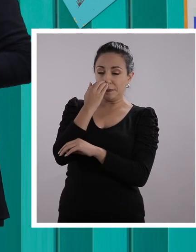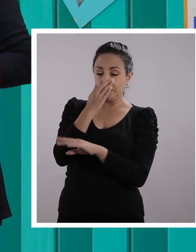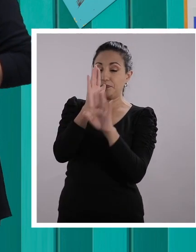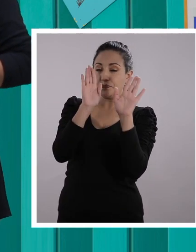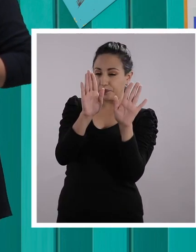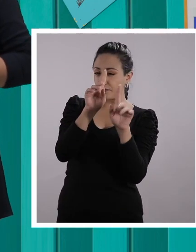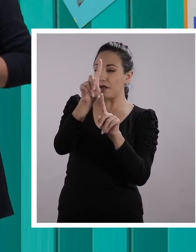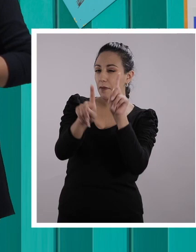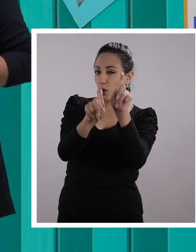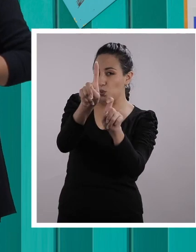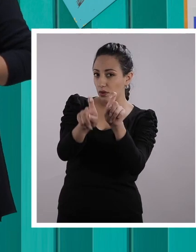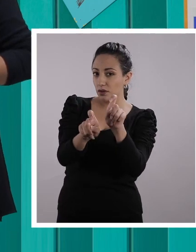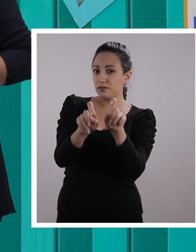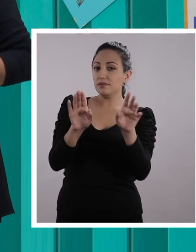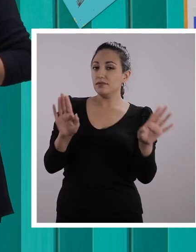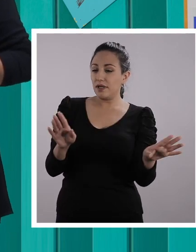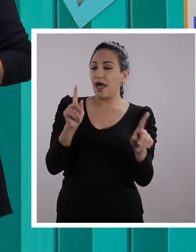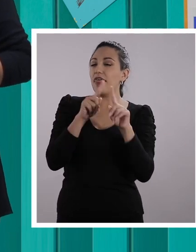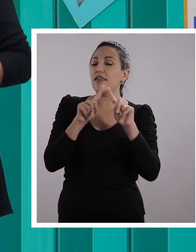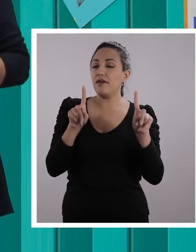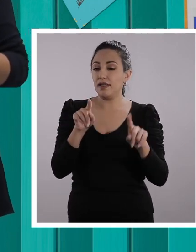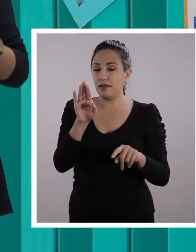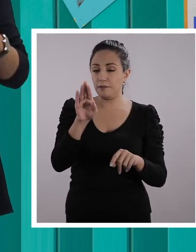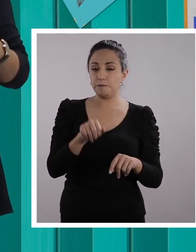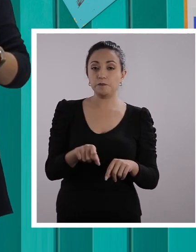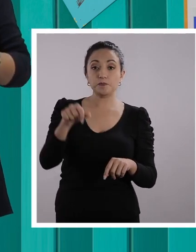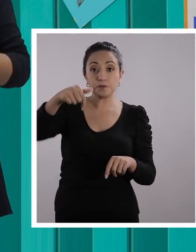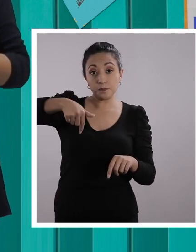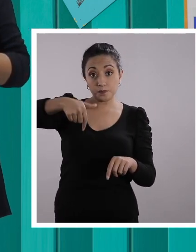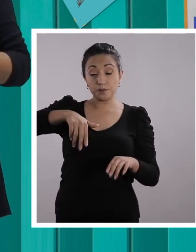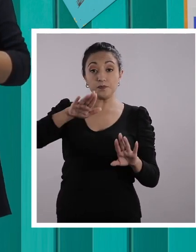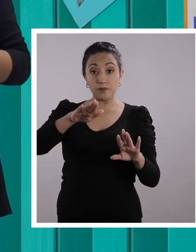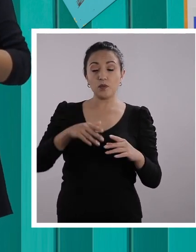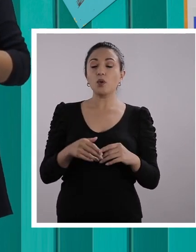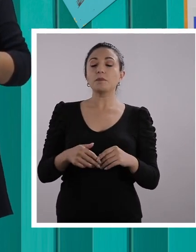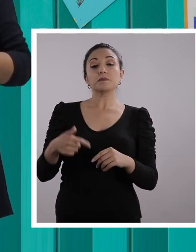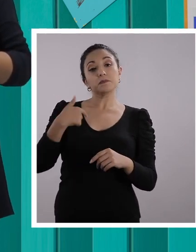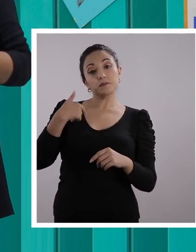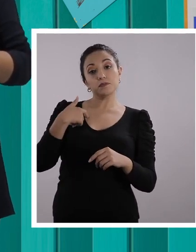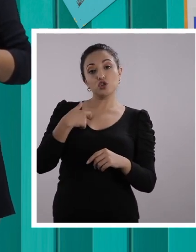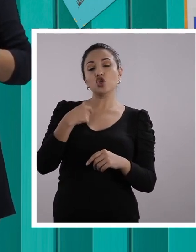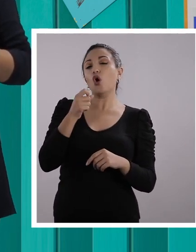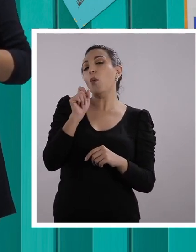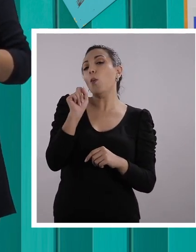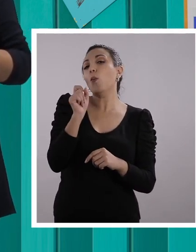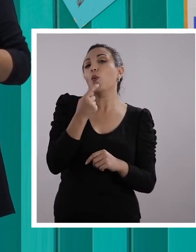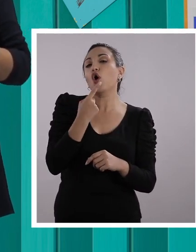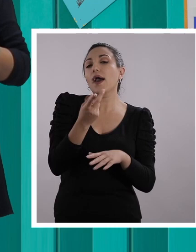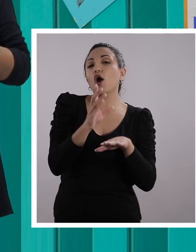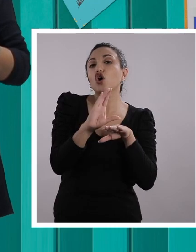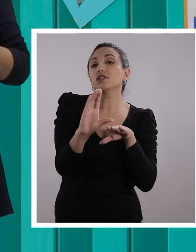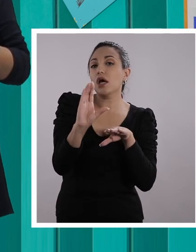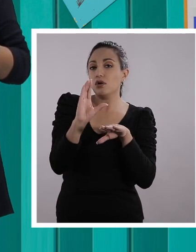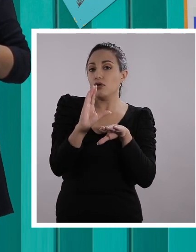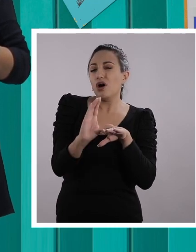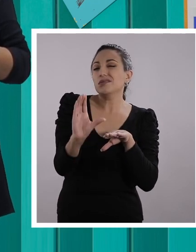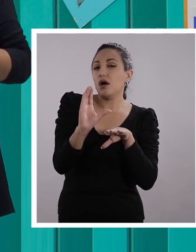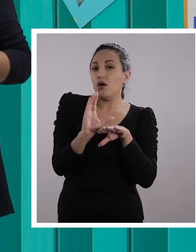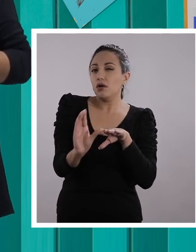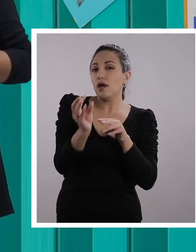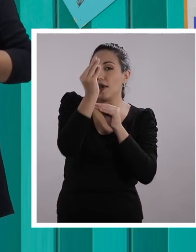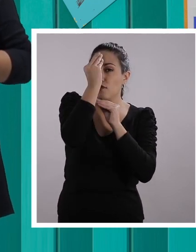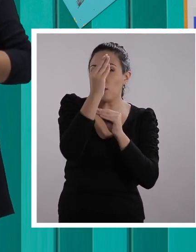vamos a hacer un juego de adivinanzas pero va a ser un poco diferente en esta ocasión yo les voy a dar pistas